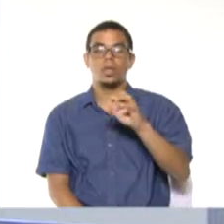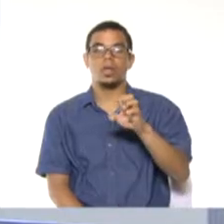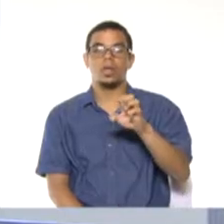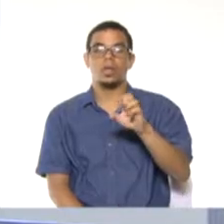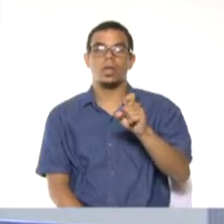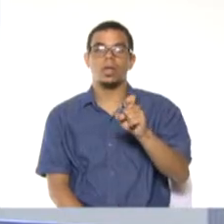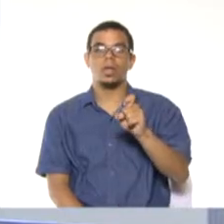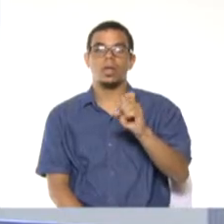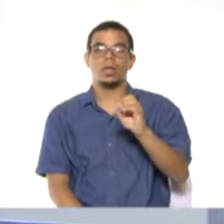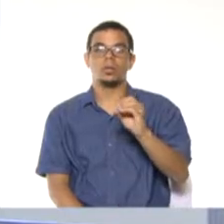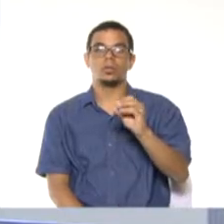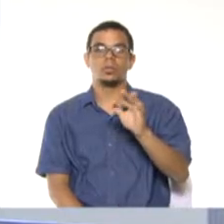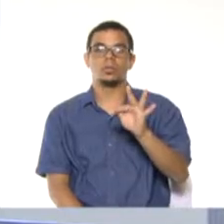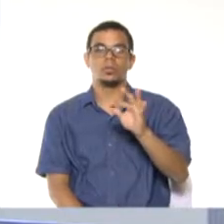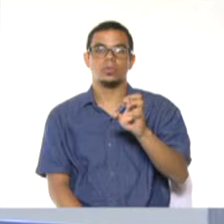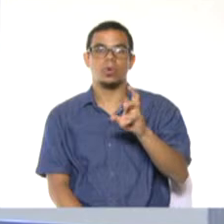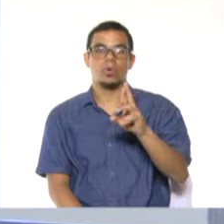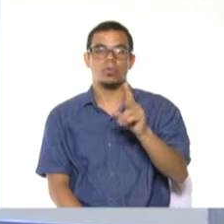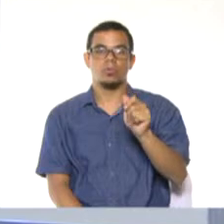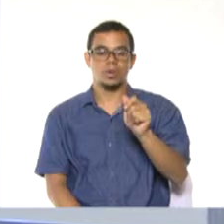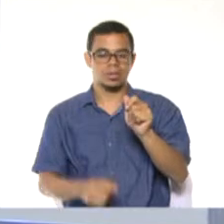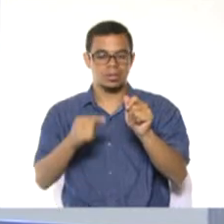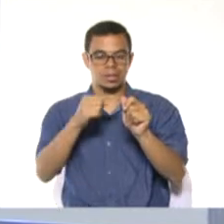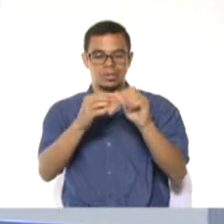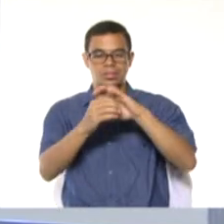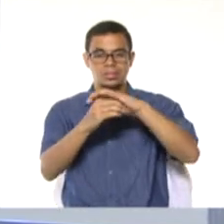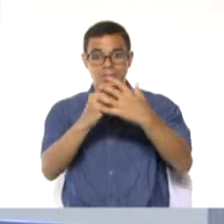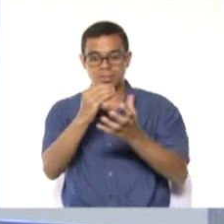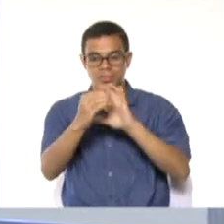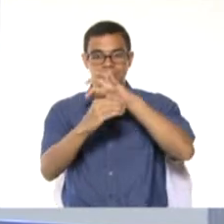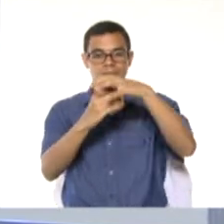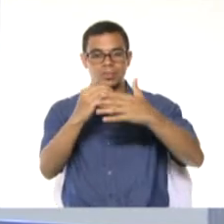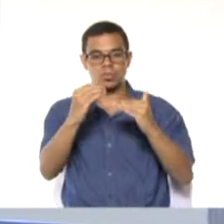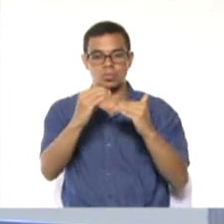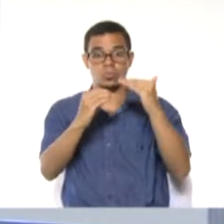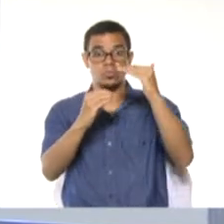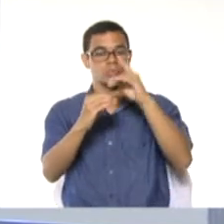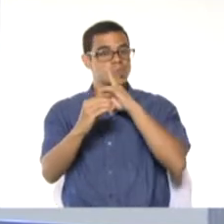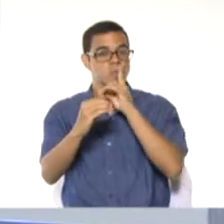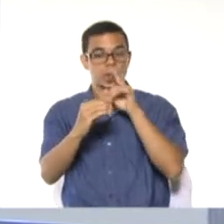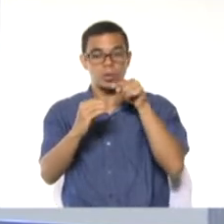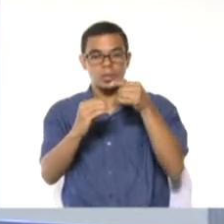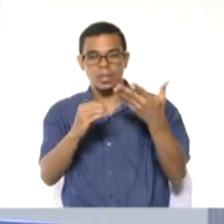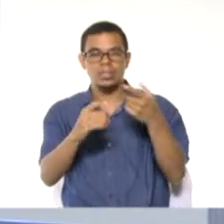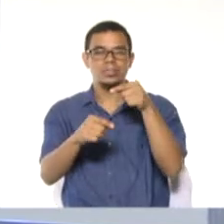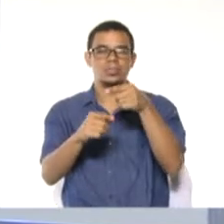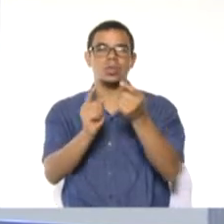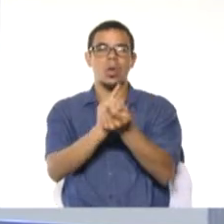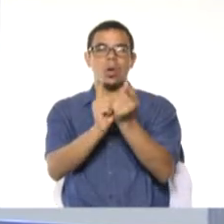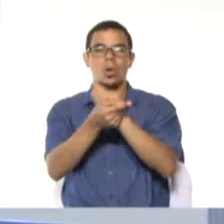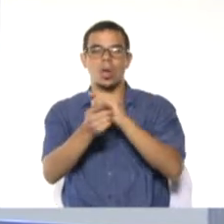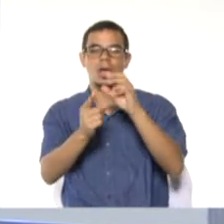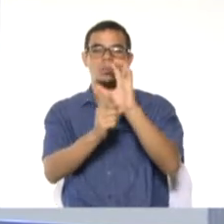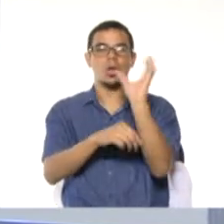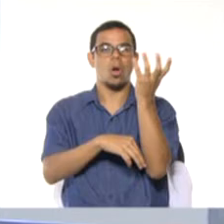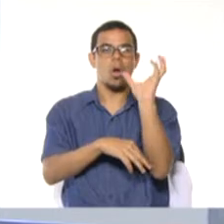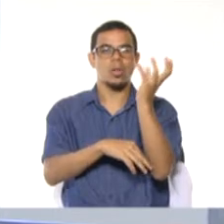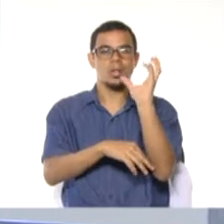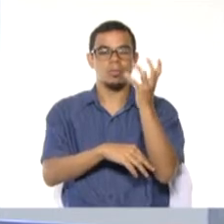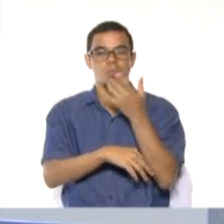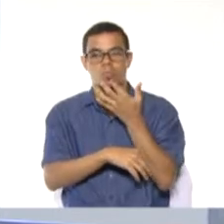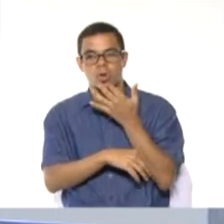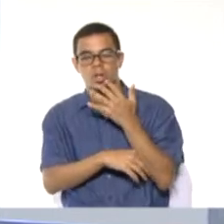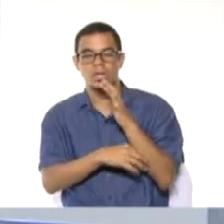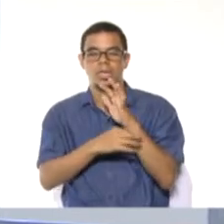una de las capas. En esas capas se van a dar muchos fenómenos meteorológicos. Esos fenómenos meteorológicos van a dar en el aire, como